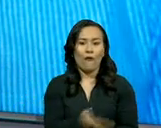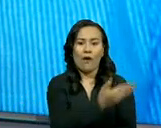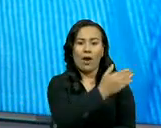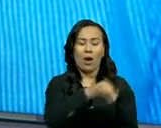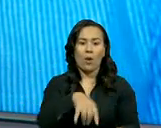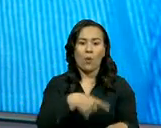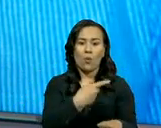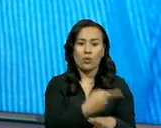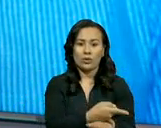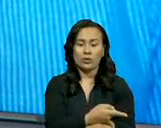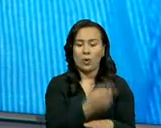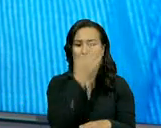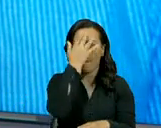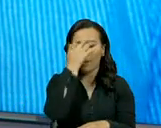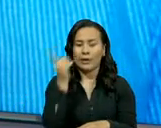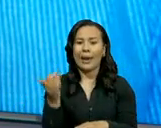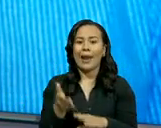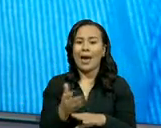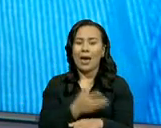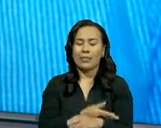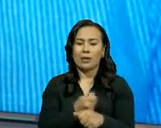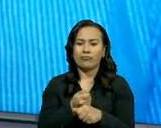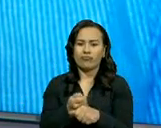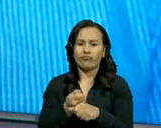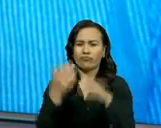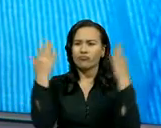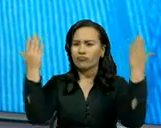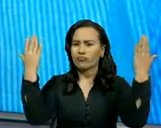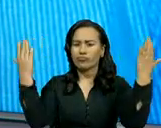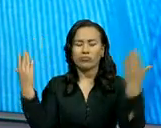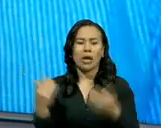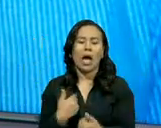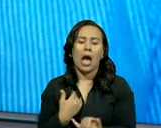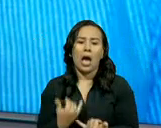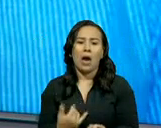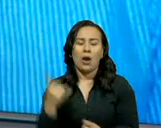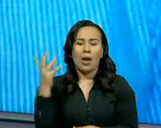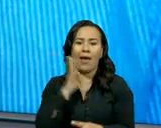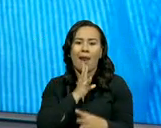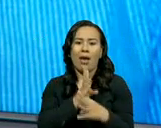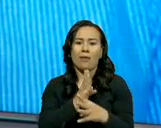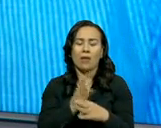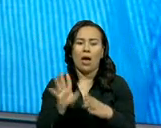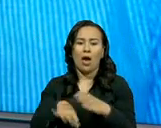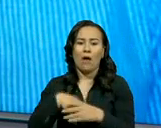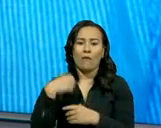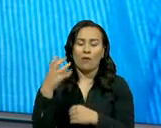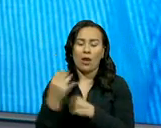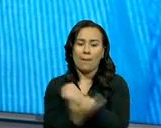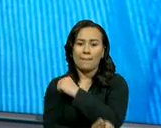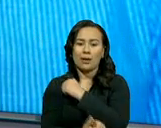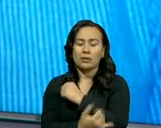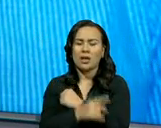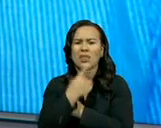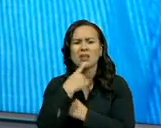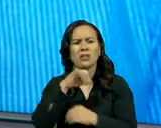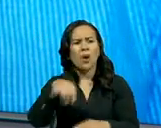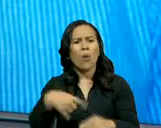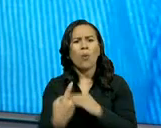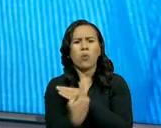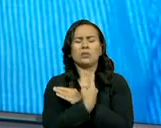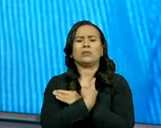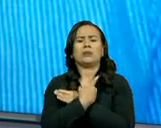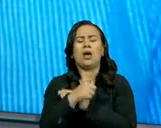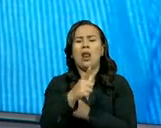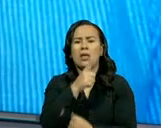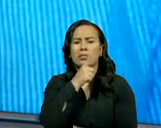de cargos por un presunto delito de instigación, se pronunció desde el exterior. Patiño calificó la decisión del juez de La Tacunga como